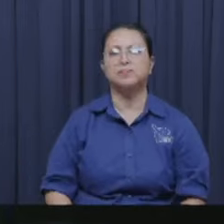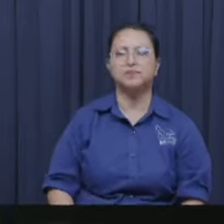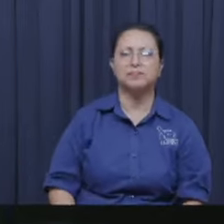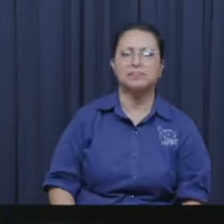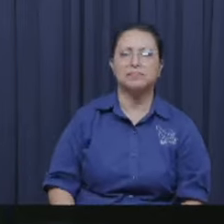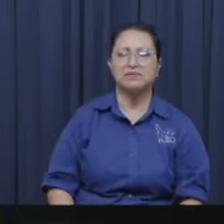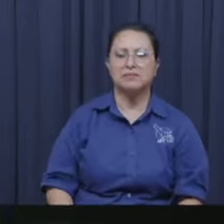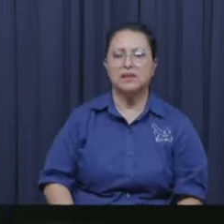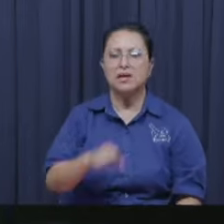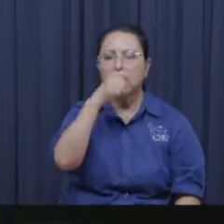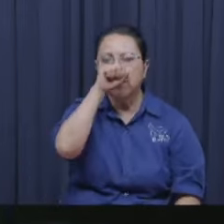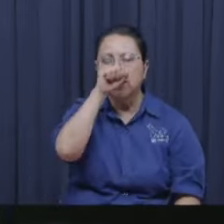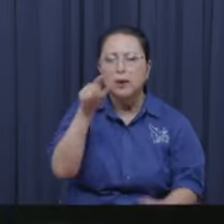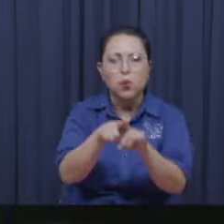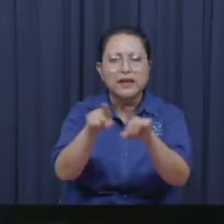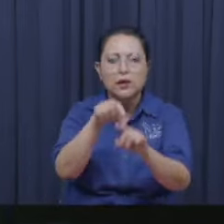suciedad.